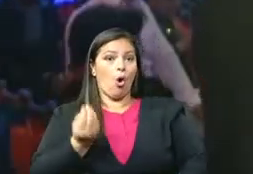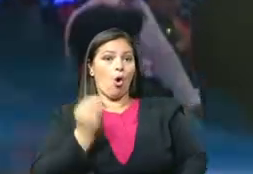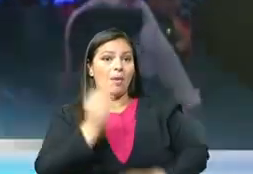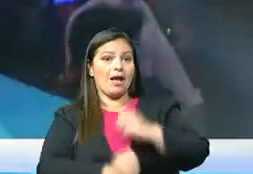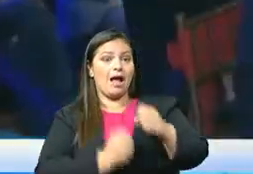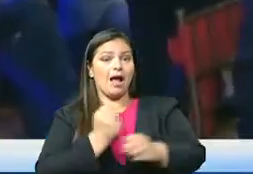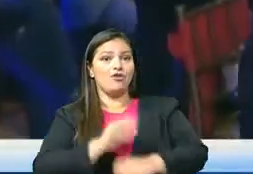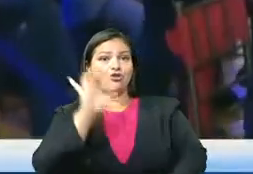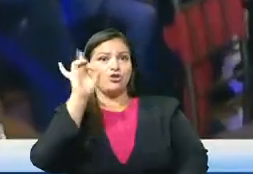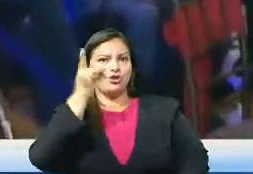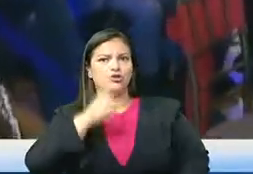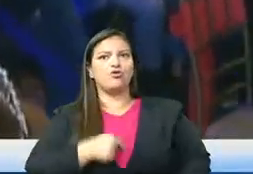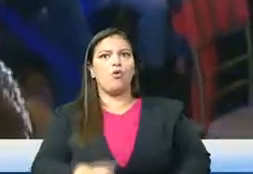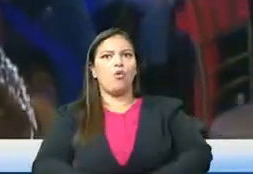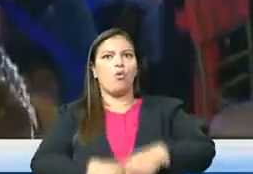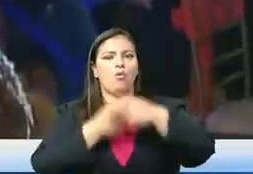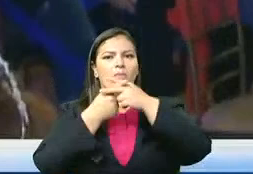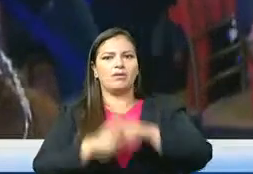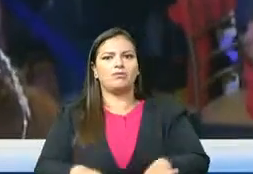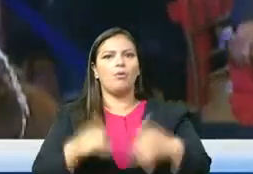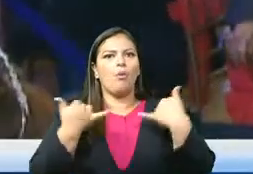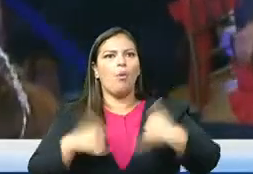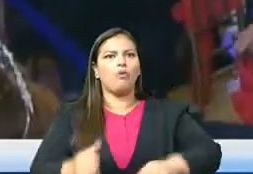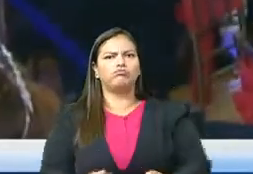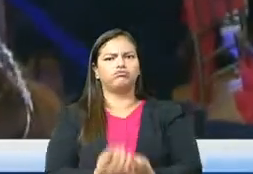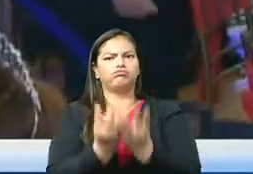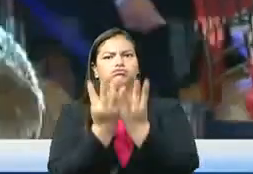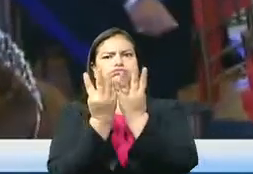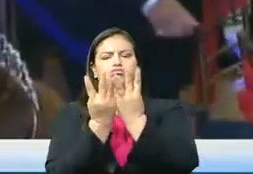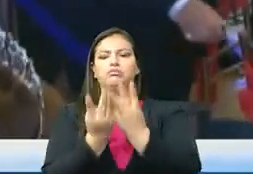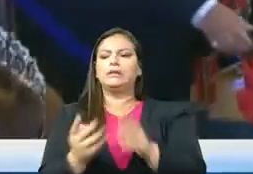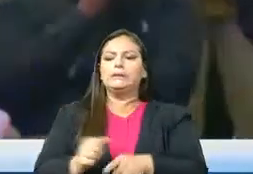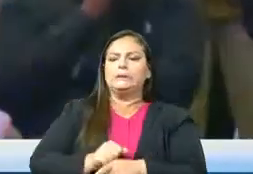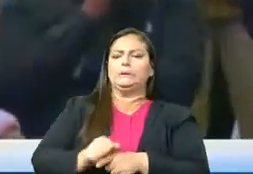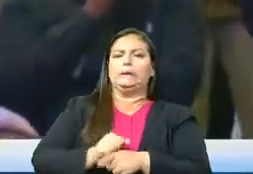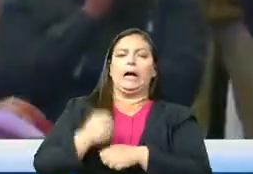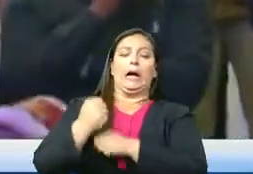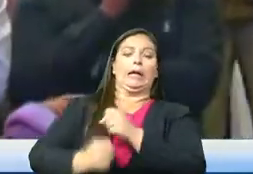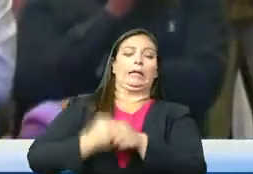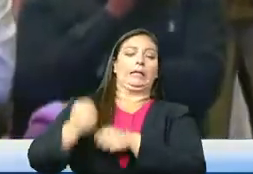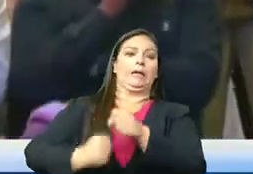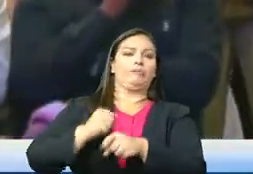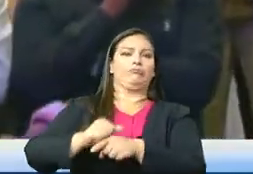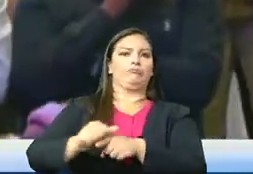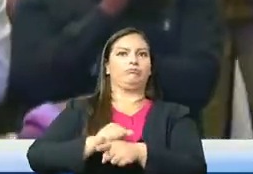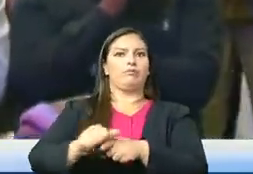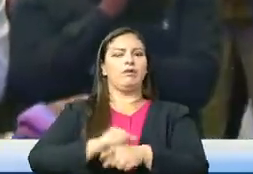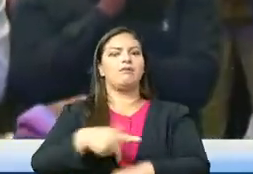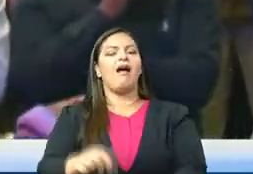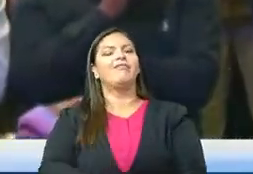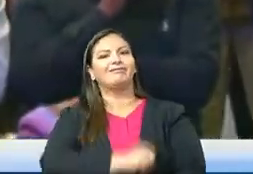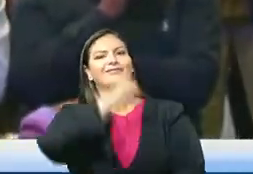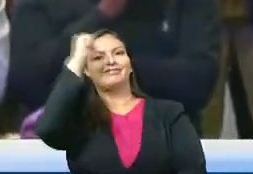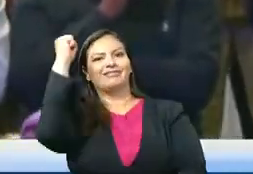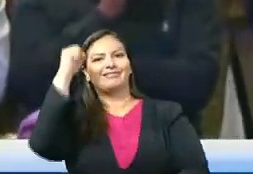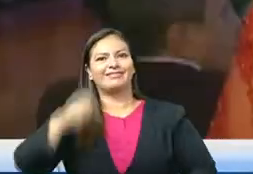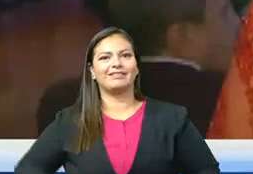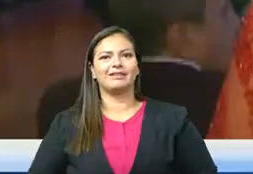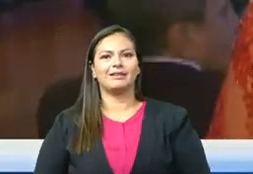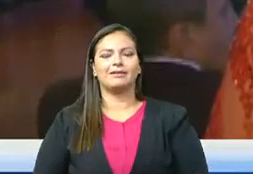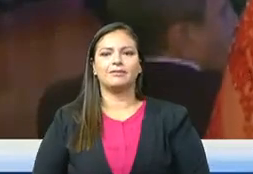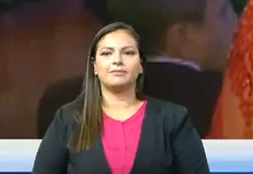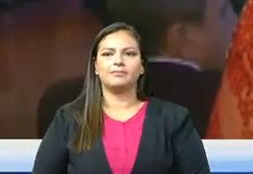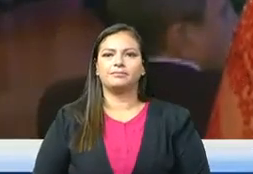particularmente en casa. Desde el municipio capitalino, se aspira para el próximo año incrementar el número de personas para que sean parte de esta fiesta.